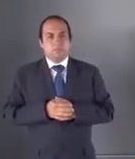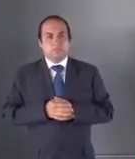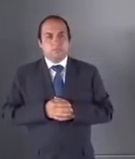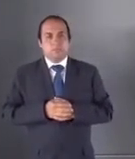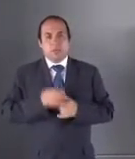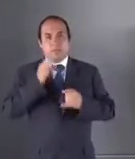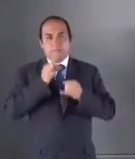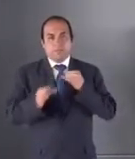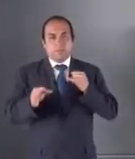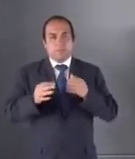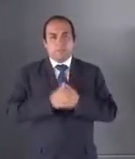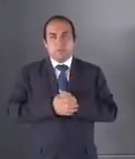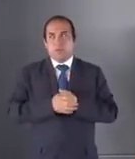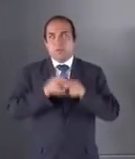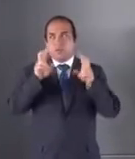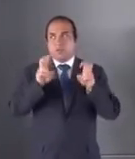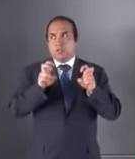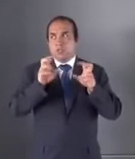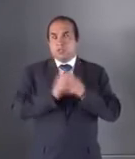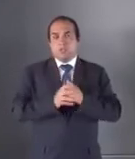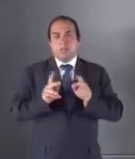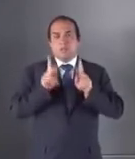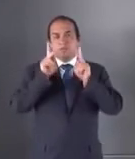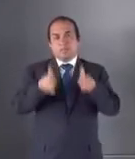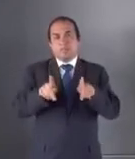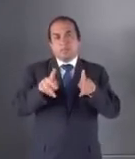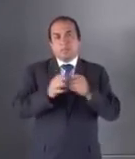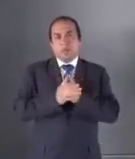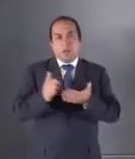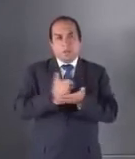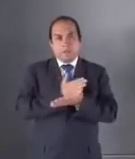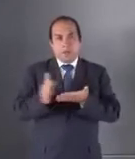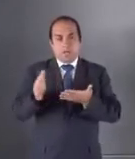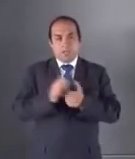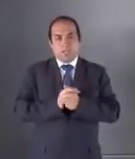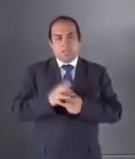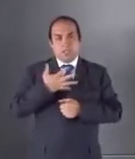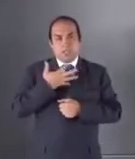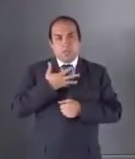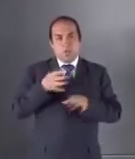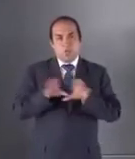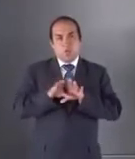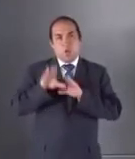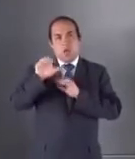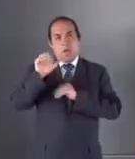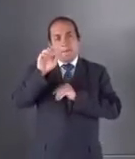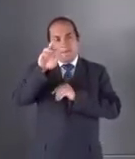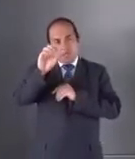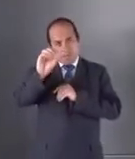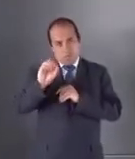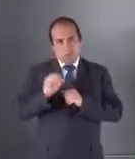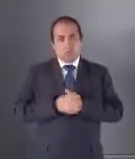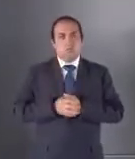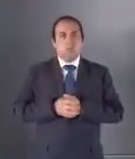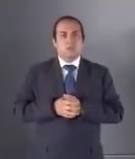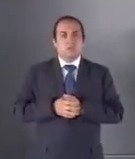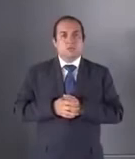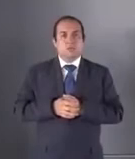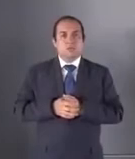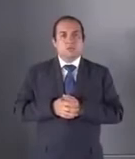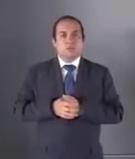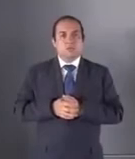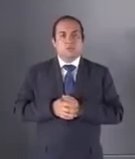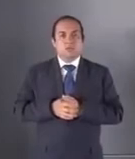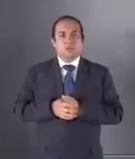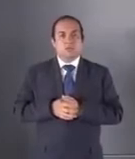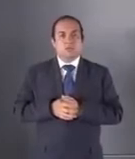Por último, en la cuestión del puente, aparte de que parece que se haya un amparo ya concedido por un juez. Es una